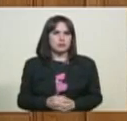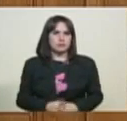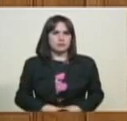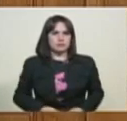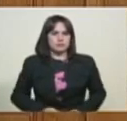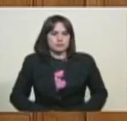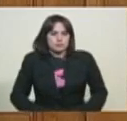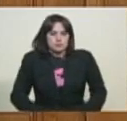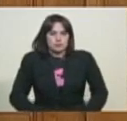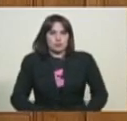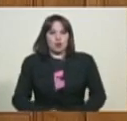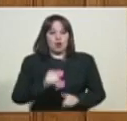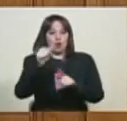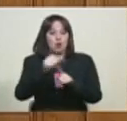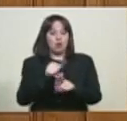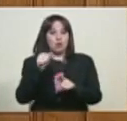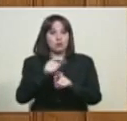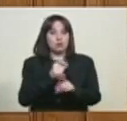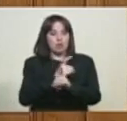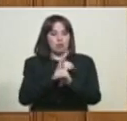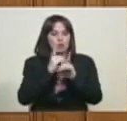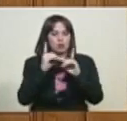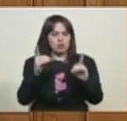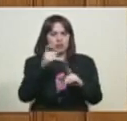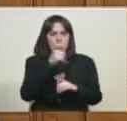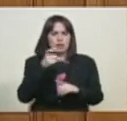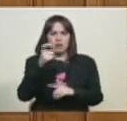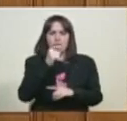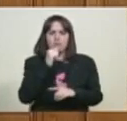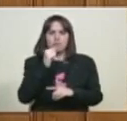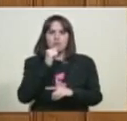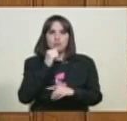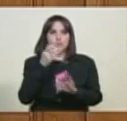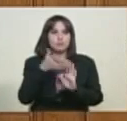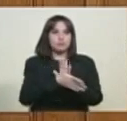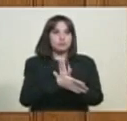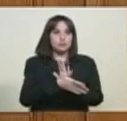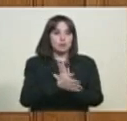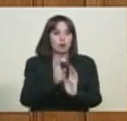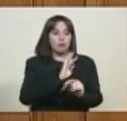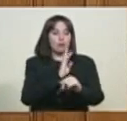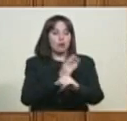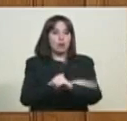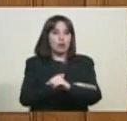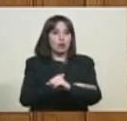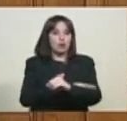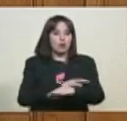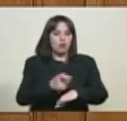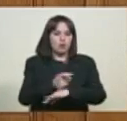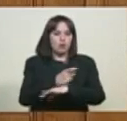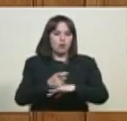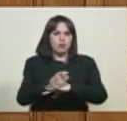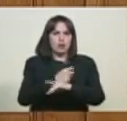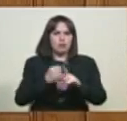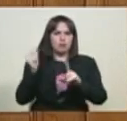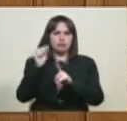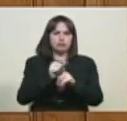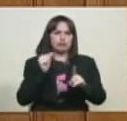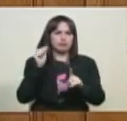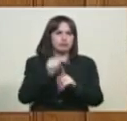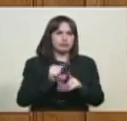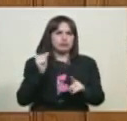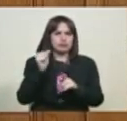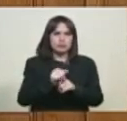en la lucha democrática a quien busca deponer a un gobierno por la vía violenta?